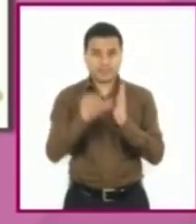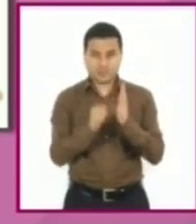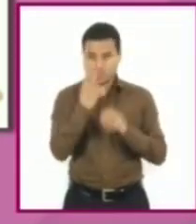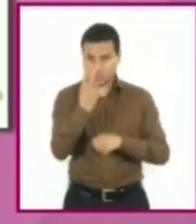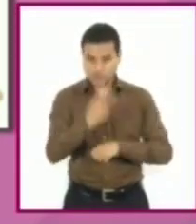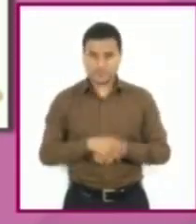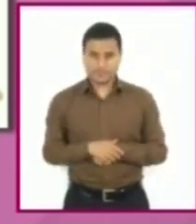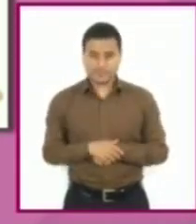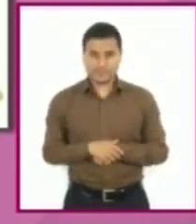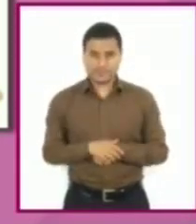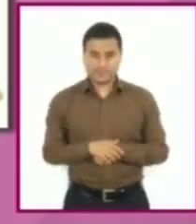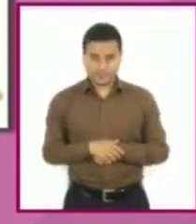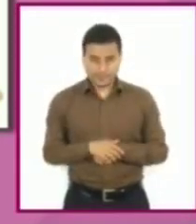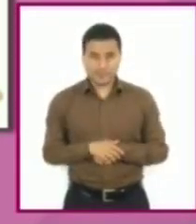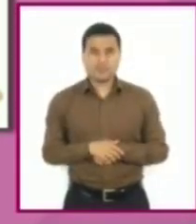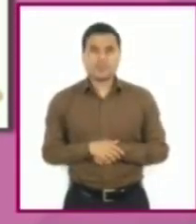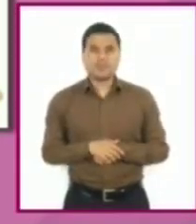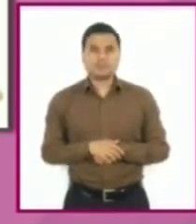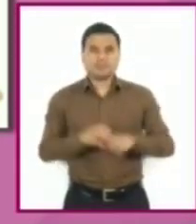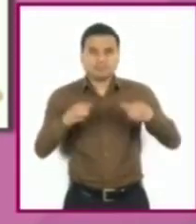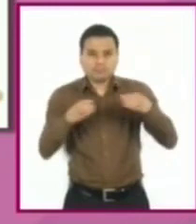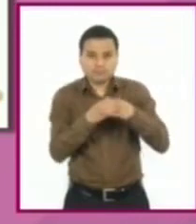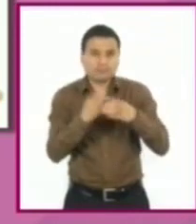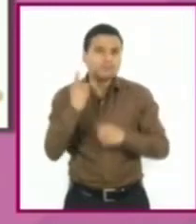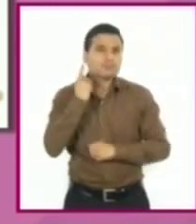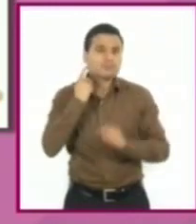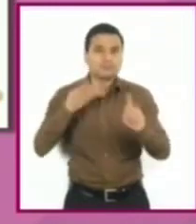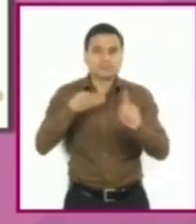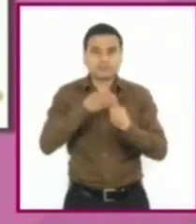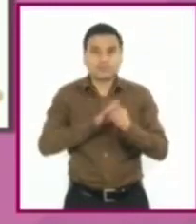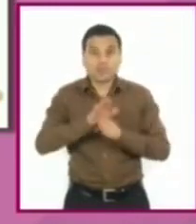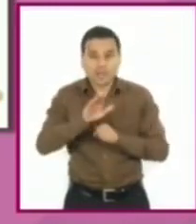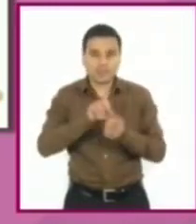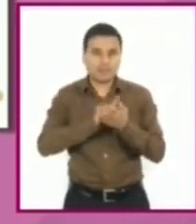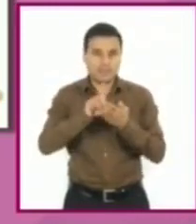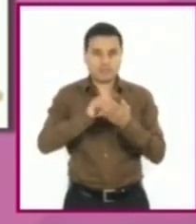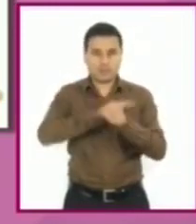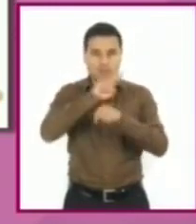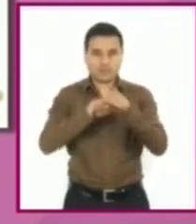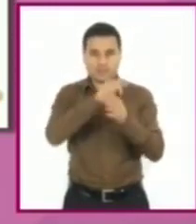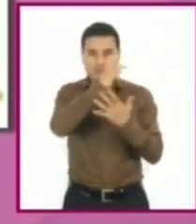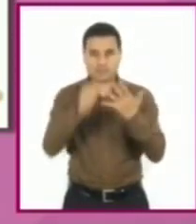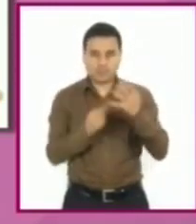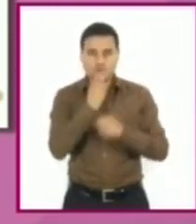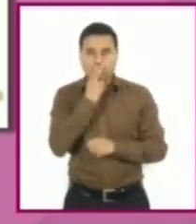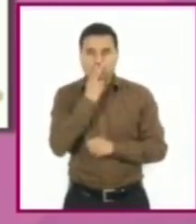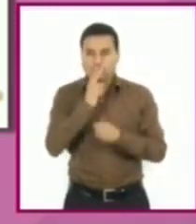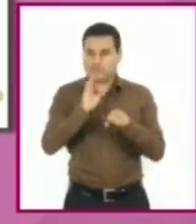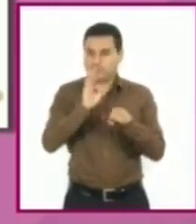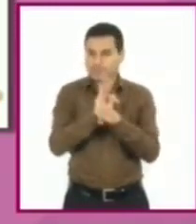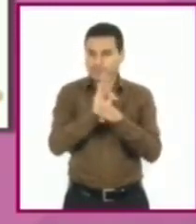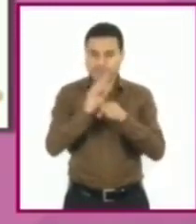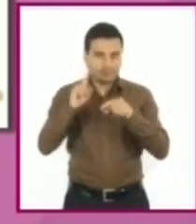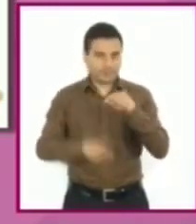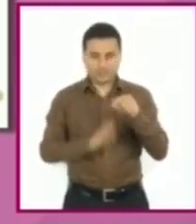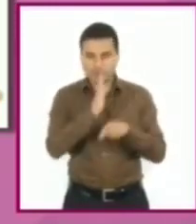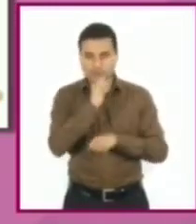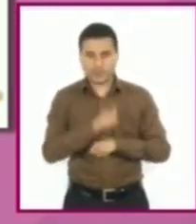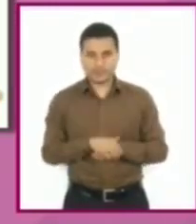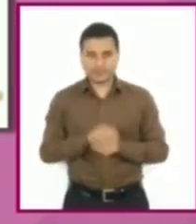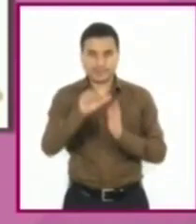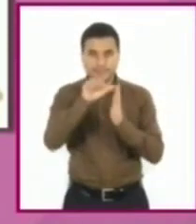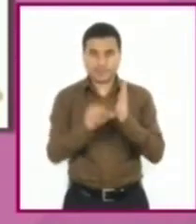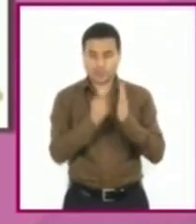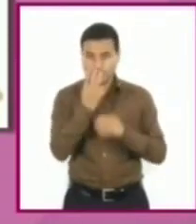2. El objeto de toda asociación política es la conservación de los derechos naturales e imprescriptibles del hombre.